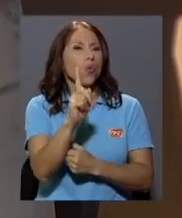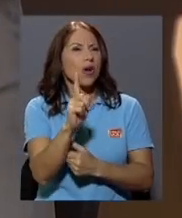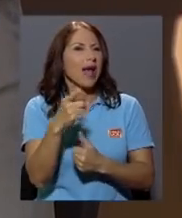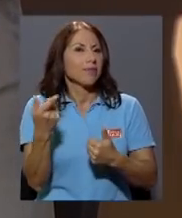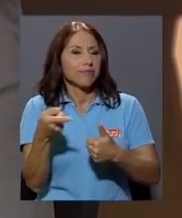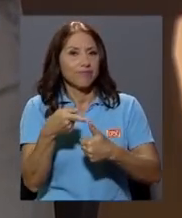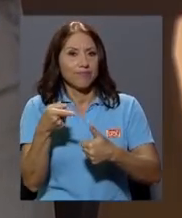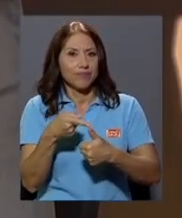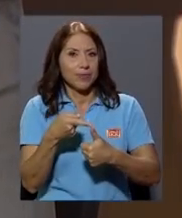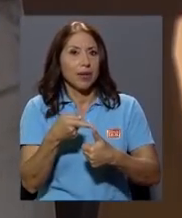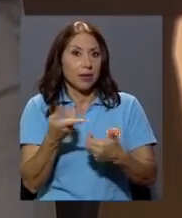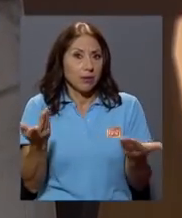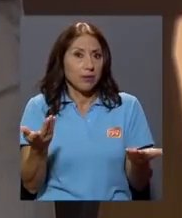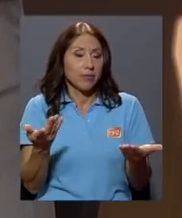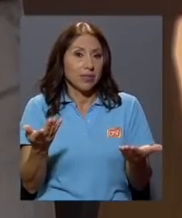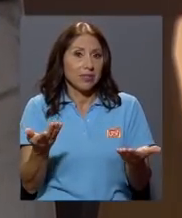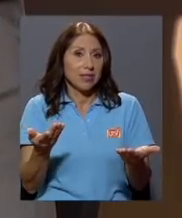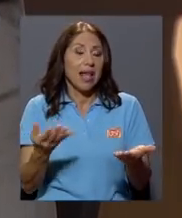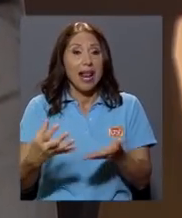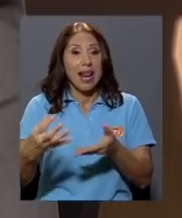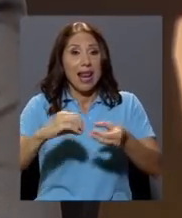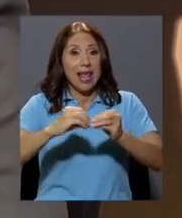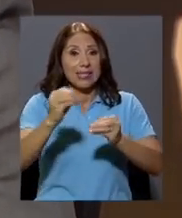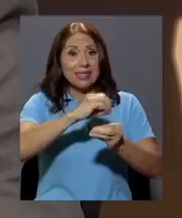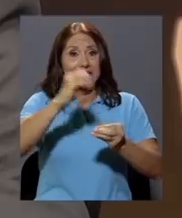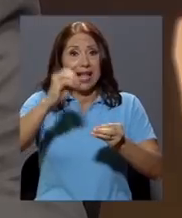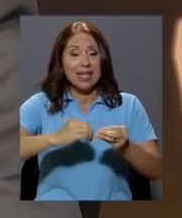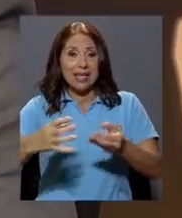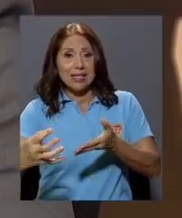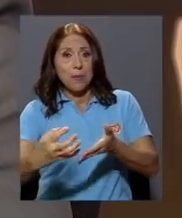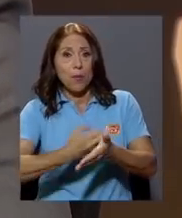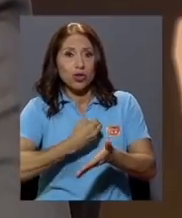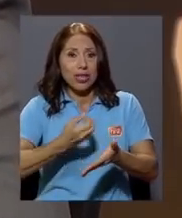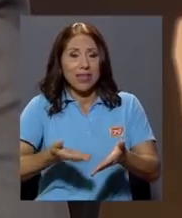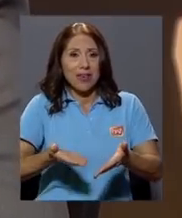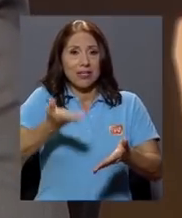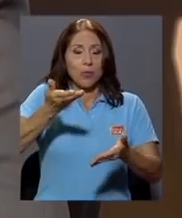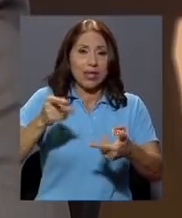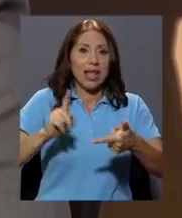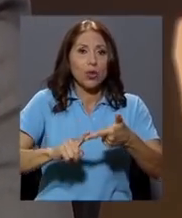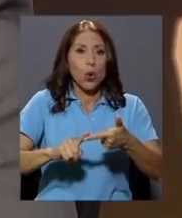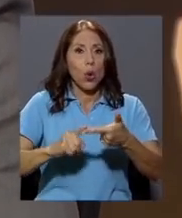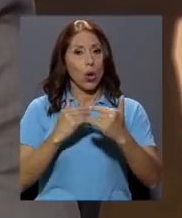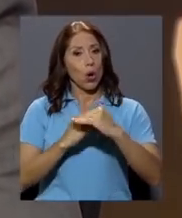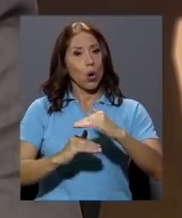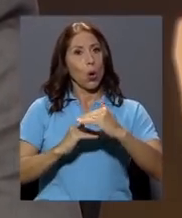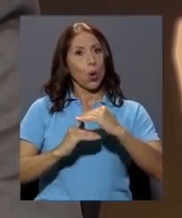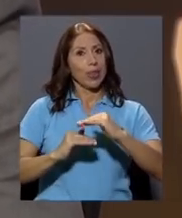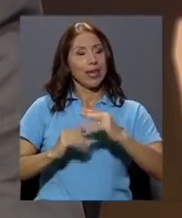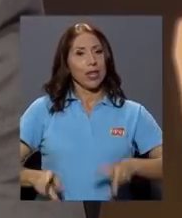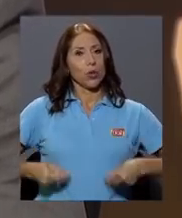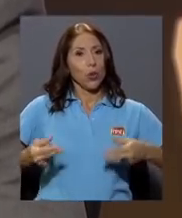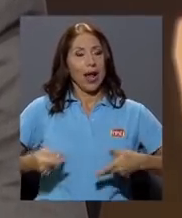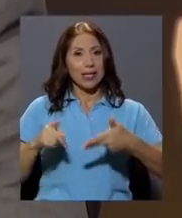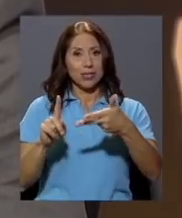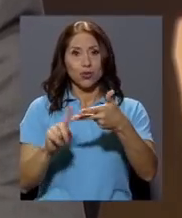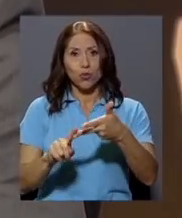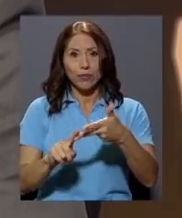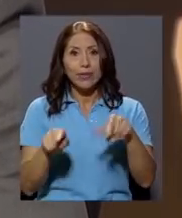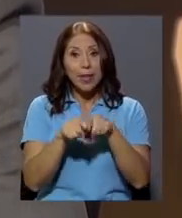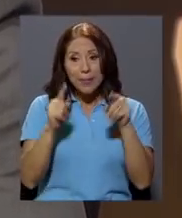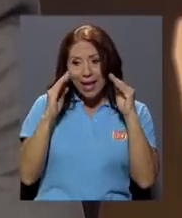efectivamente incrementando las tasas impositivas, otra es conteniendo gasto, otra es atacando la